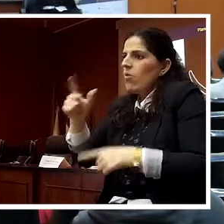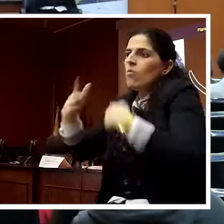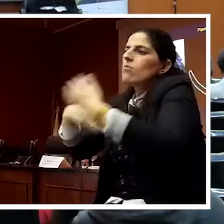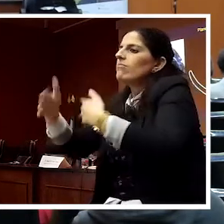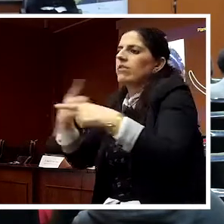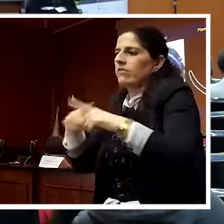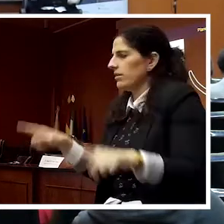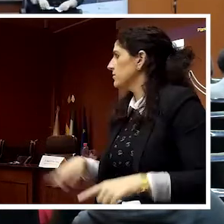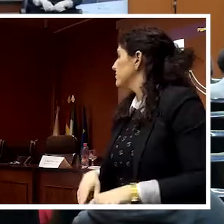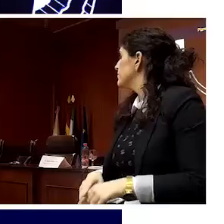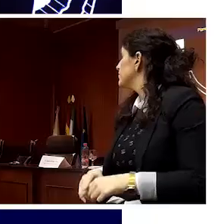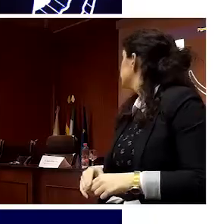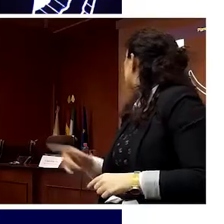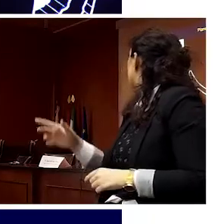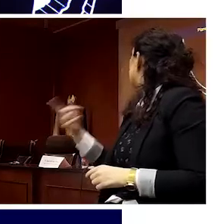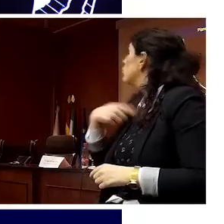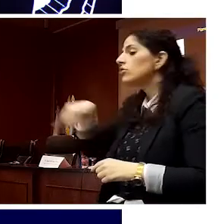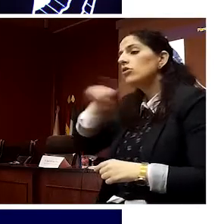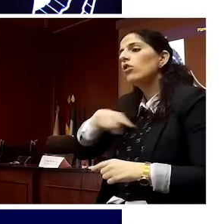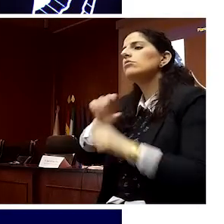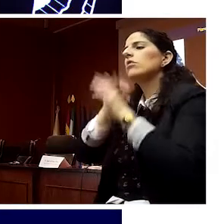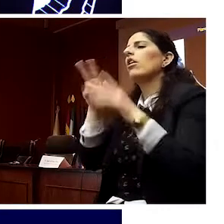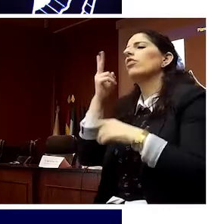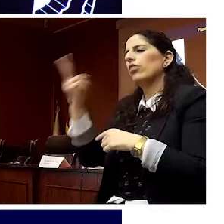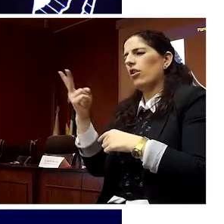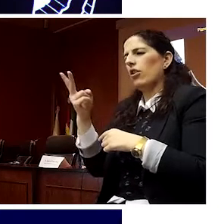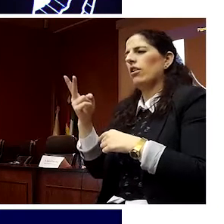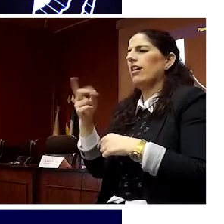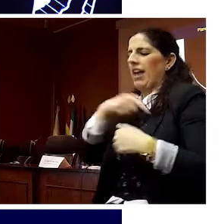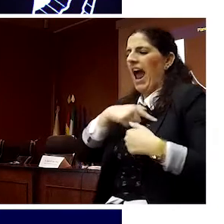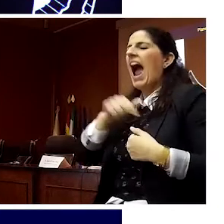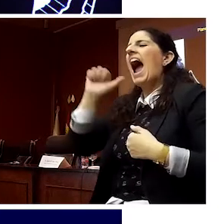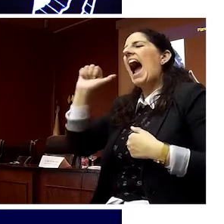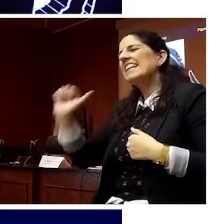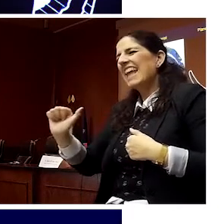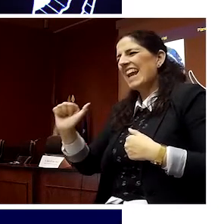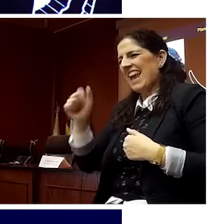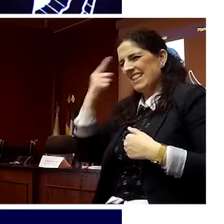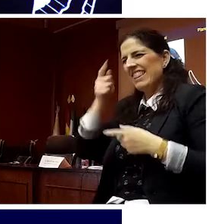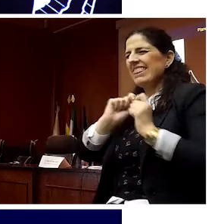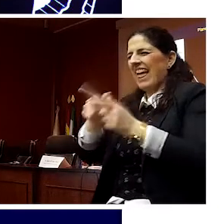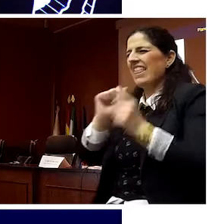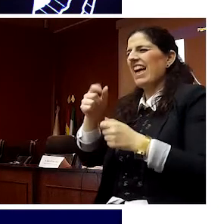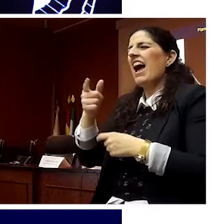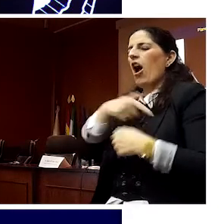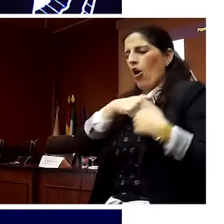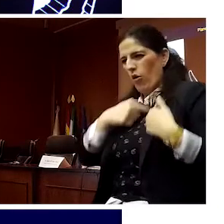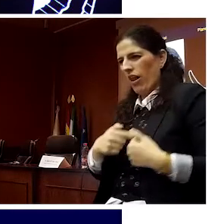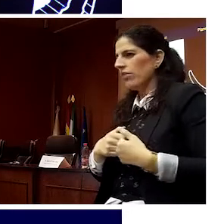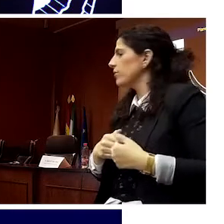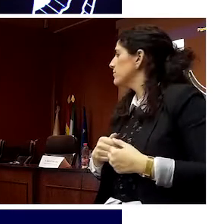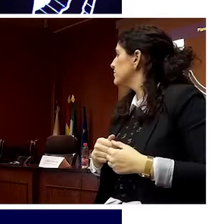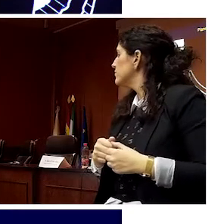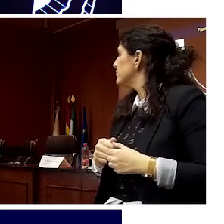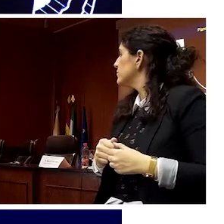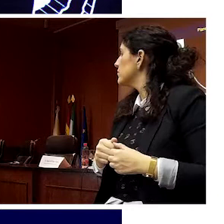Bueno, nosotros vamos a distinguir dos planos. El plano arterial, donde se produce el proceso de arteriosclerosis, que en este